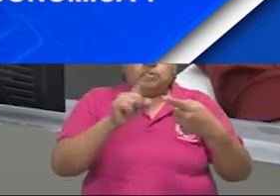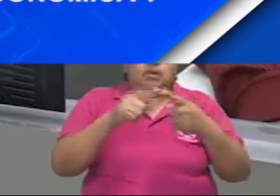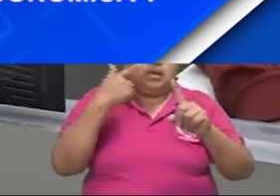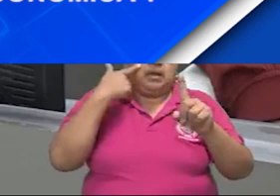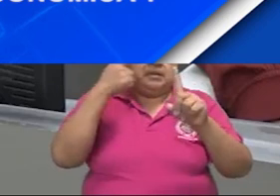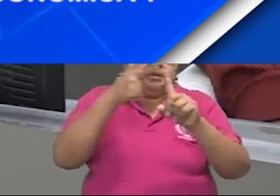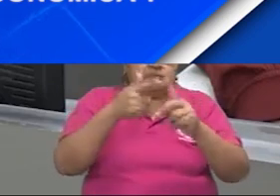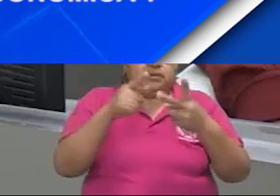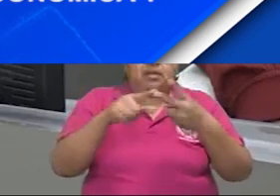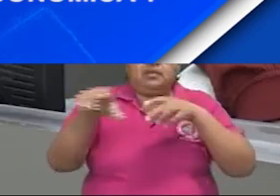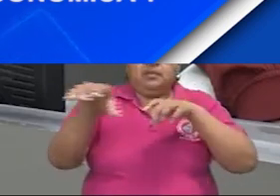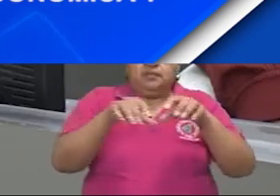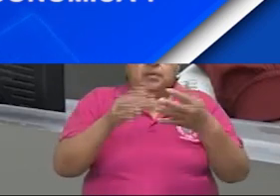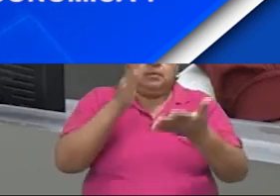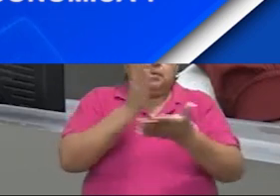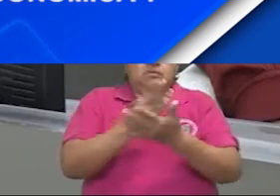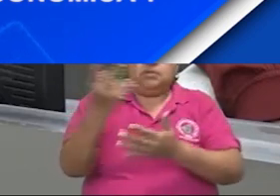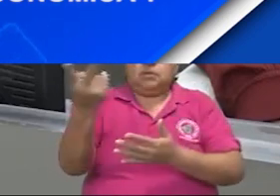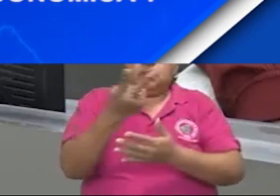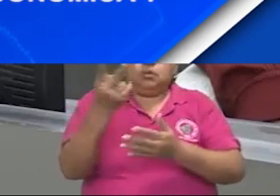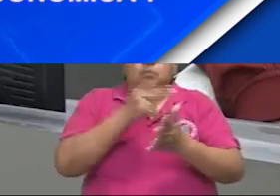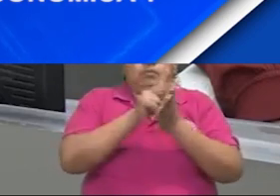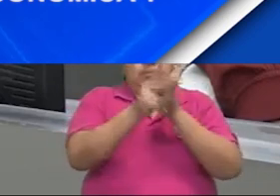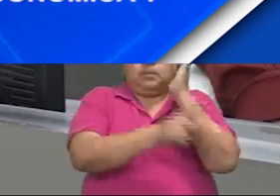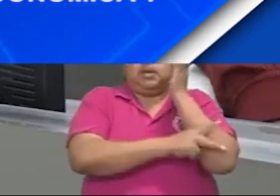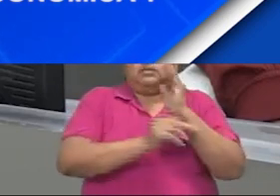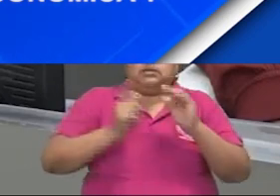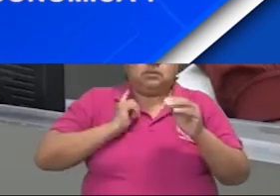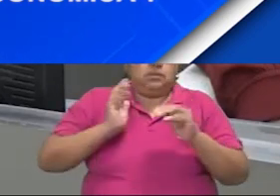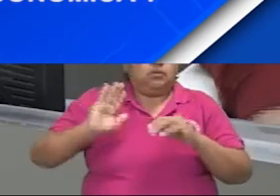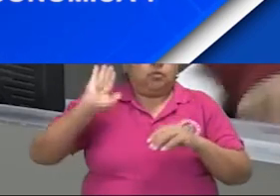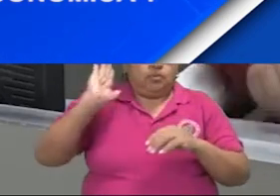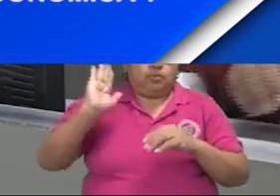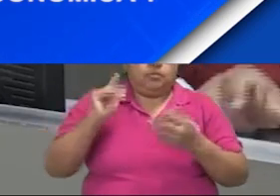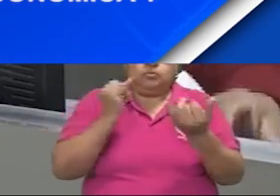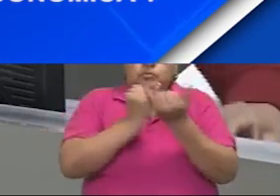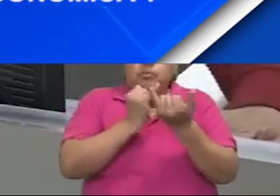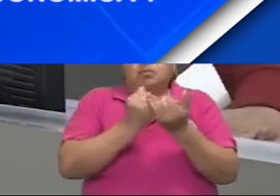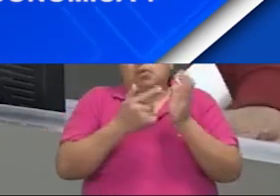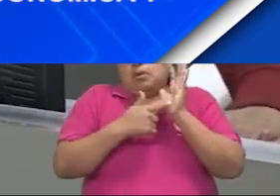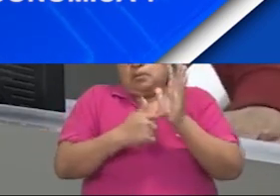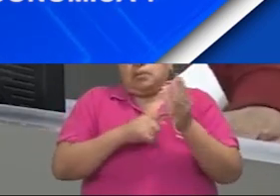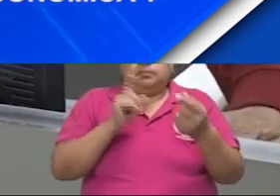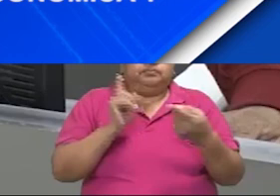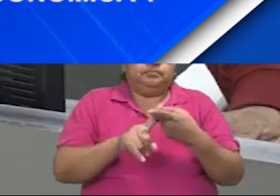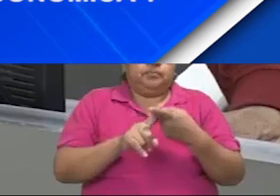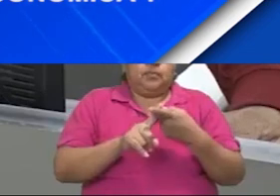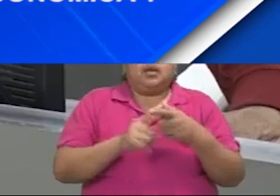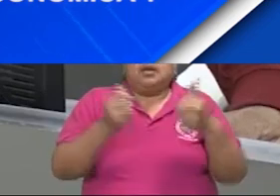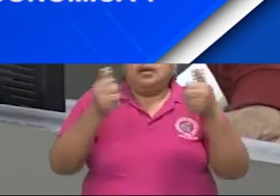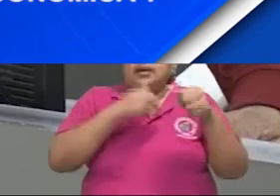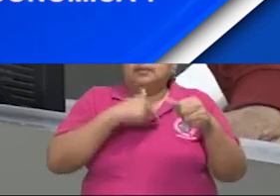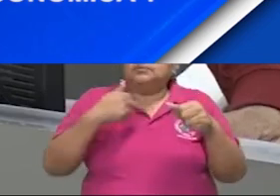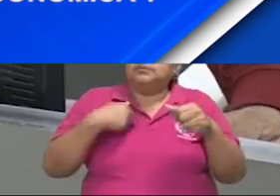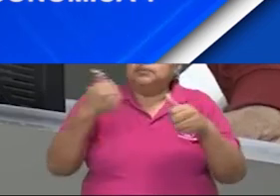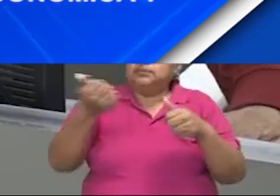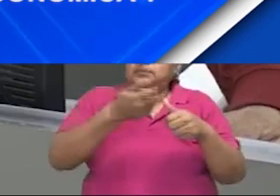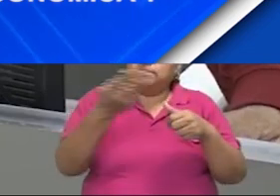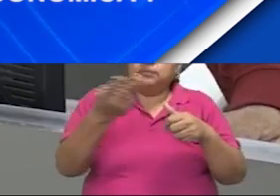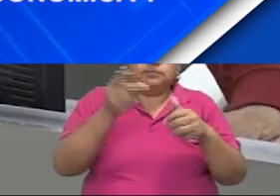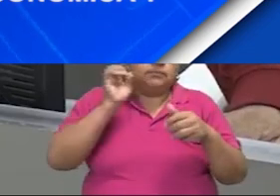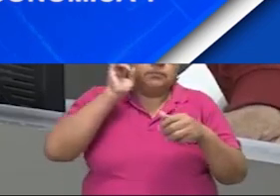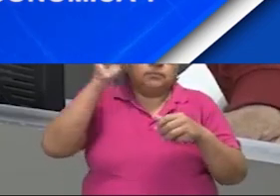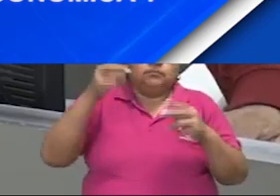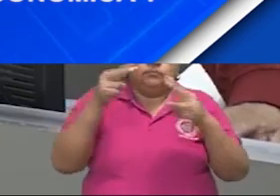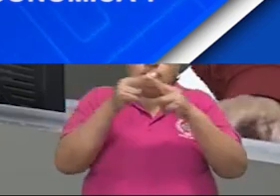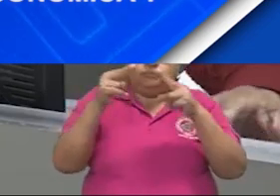actividades y disposiciones a las que ambas partes se comprometieron, tales como: 1. El establecimiento y el desarrollo